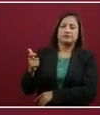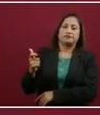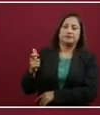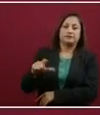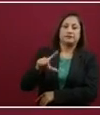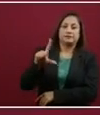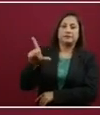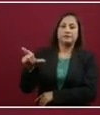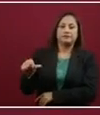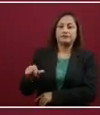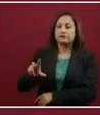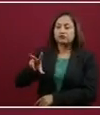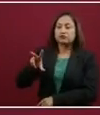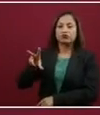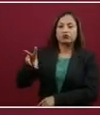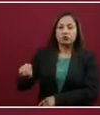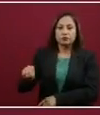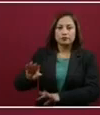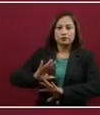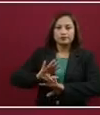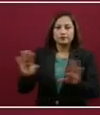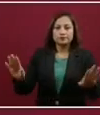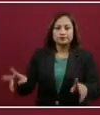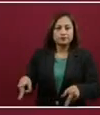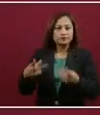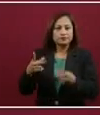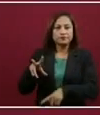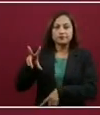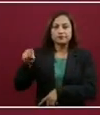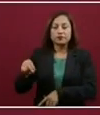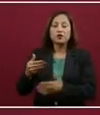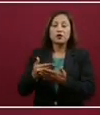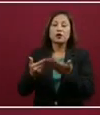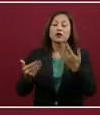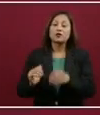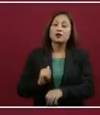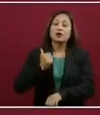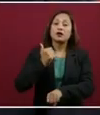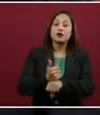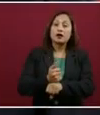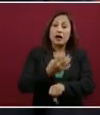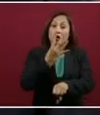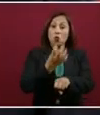va a ser la cuarta sección del Bosque de Chapultepec.